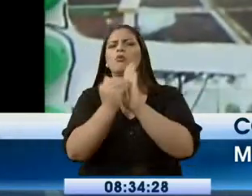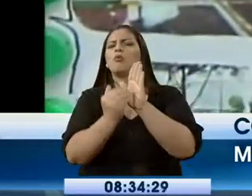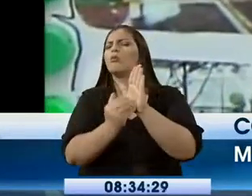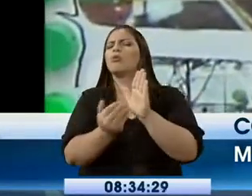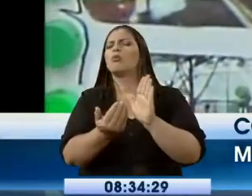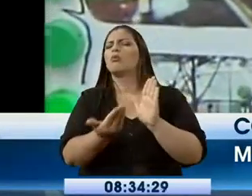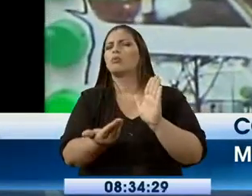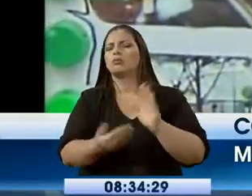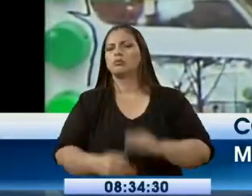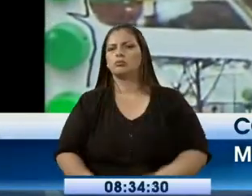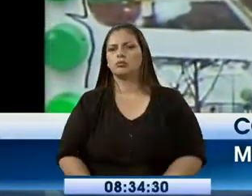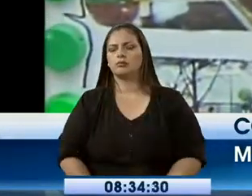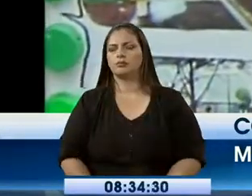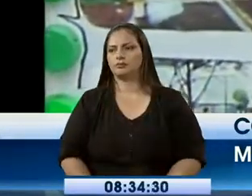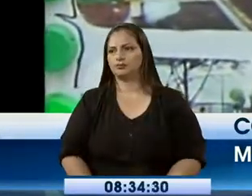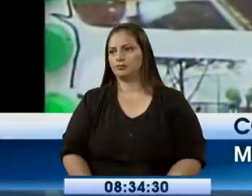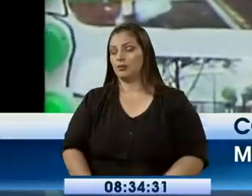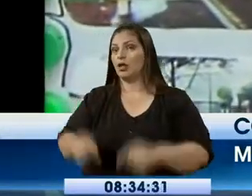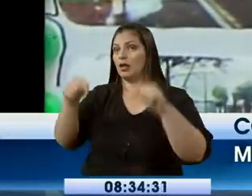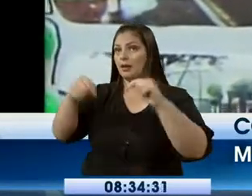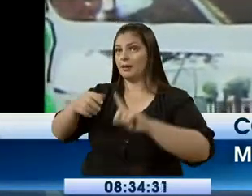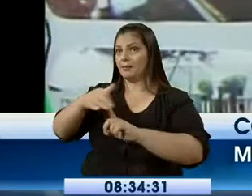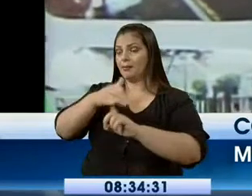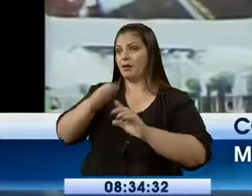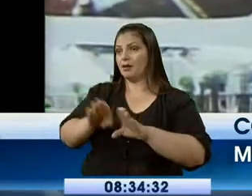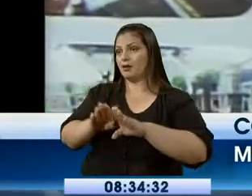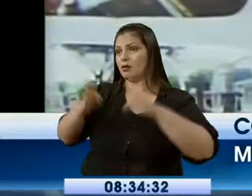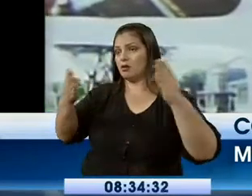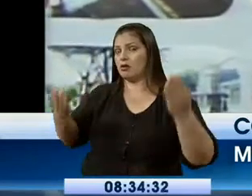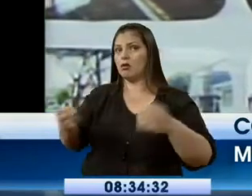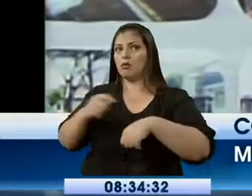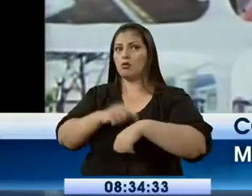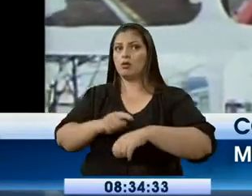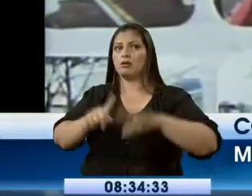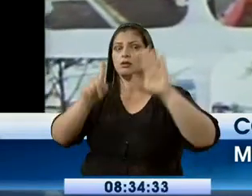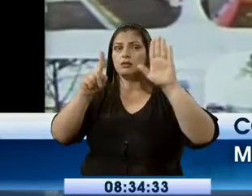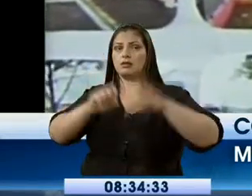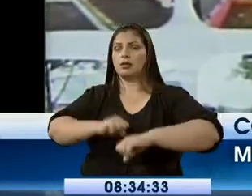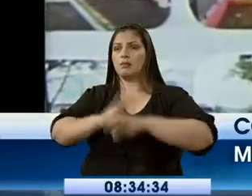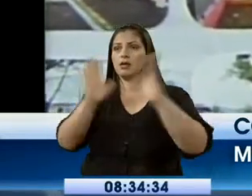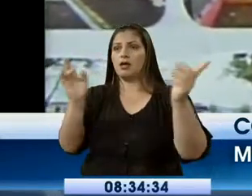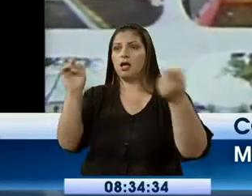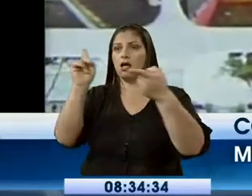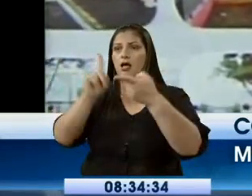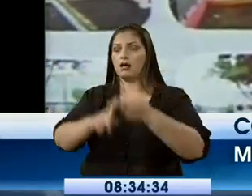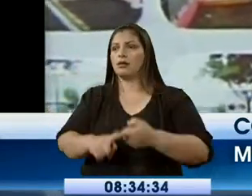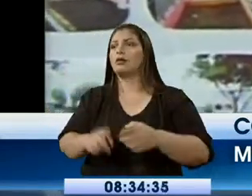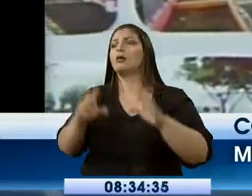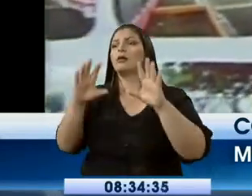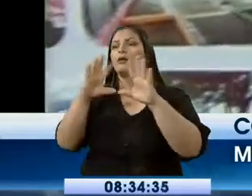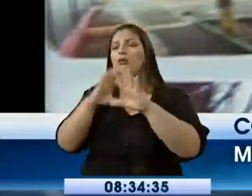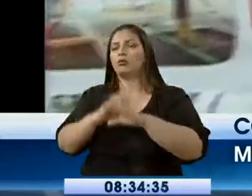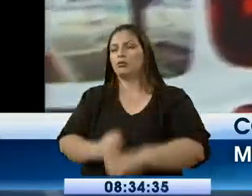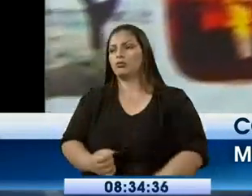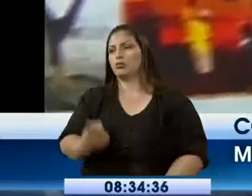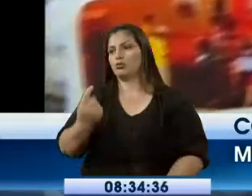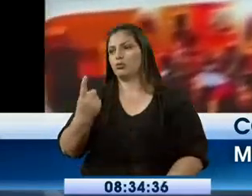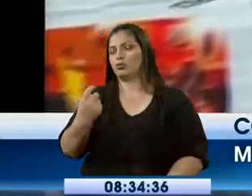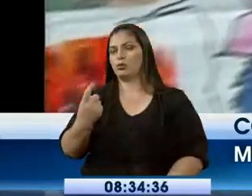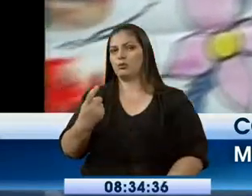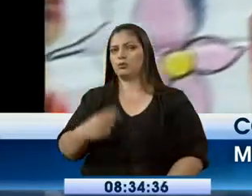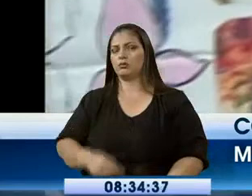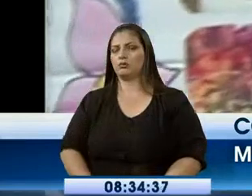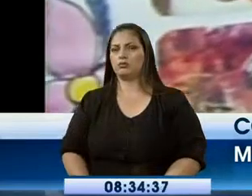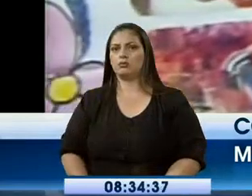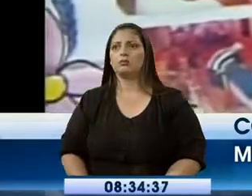el parque? El parque lo abrimos desde las 6 de la mañana hasta las 11 de la noche. Entonces nos turnamos